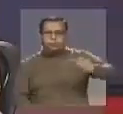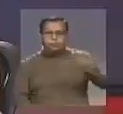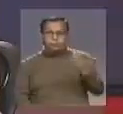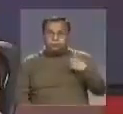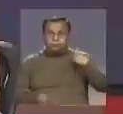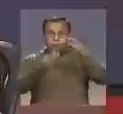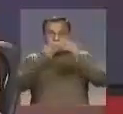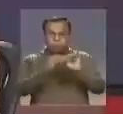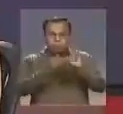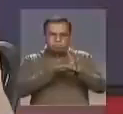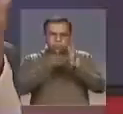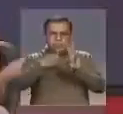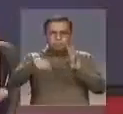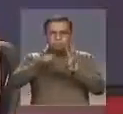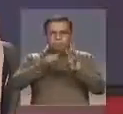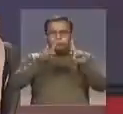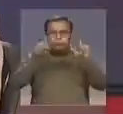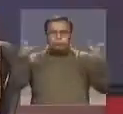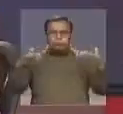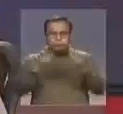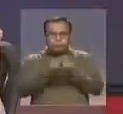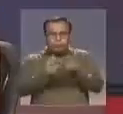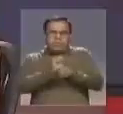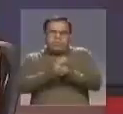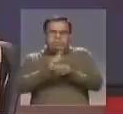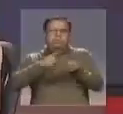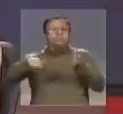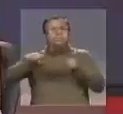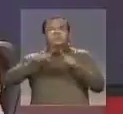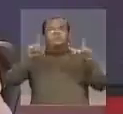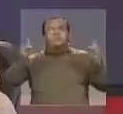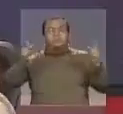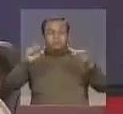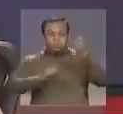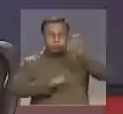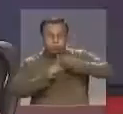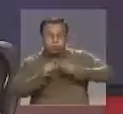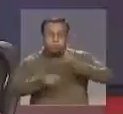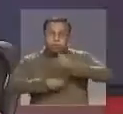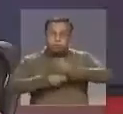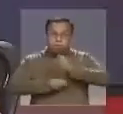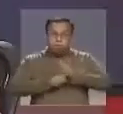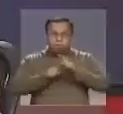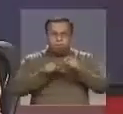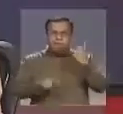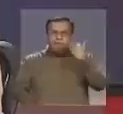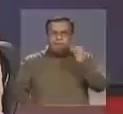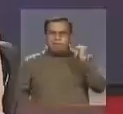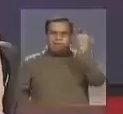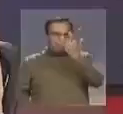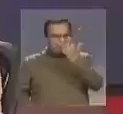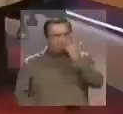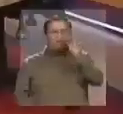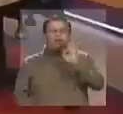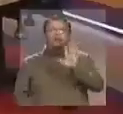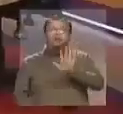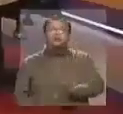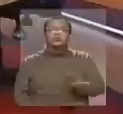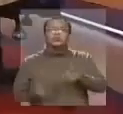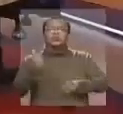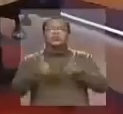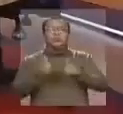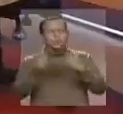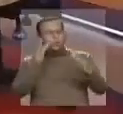un modelo de concepción esclavista en un país en donde el papel y el rol de la mujer negra siempre fue desde